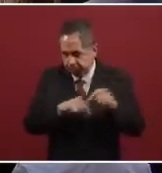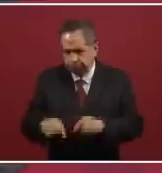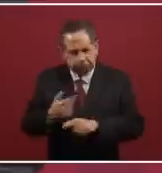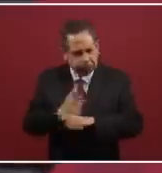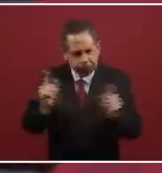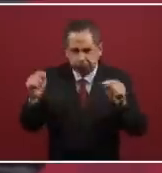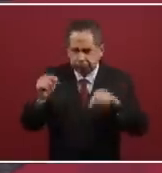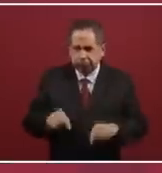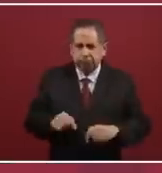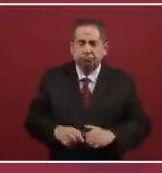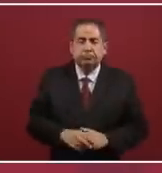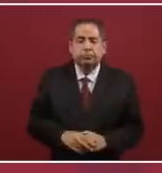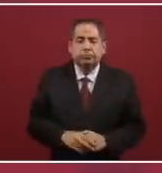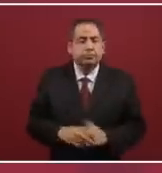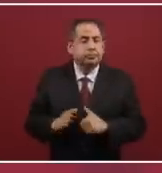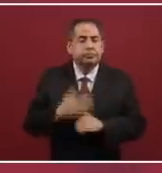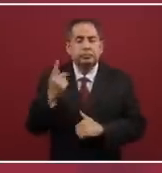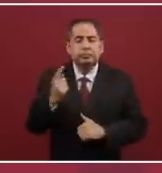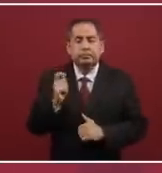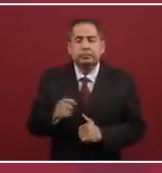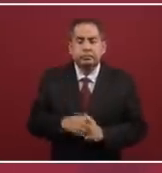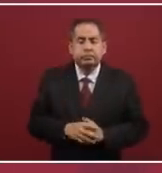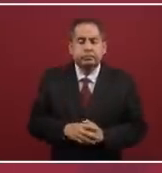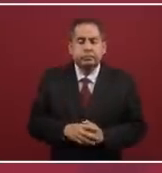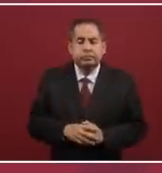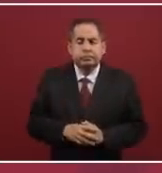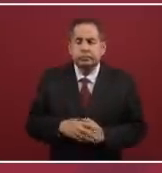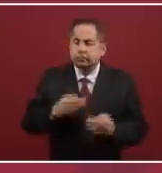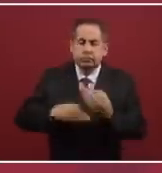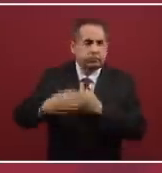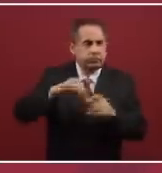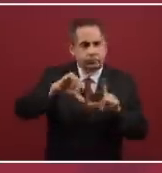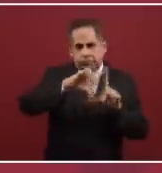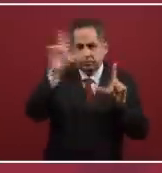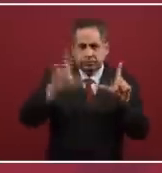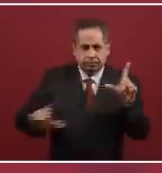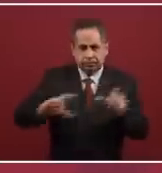Todos, porque es toda la República.